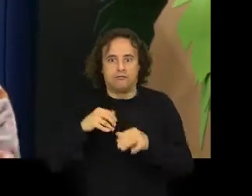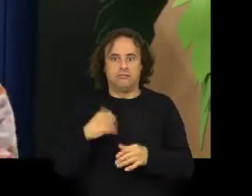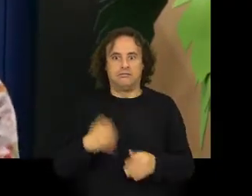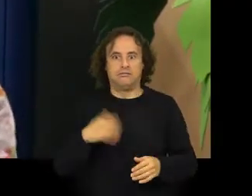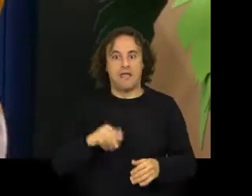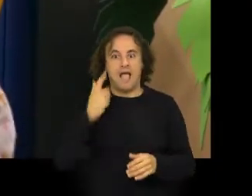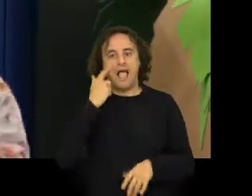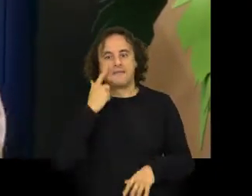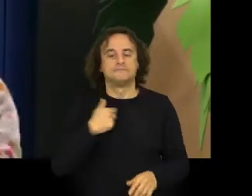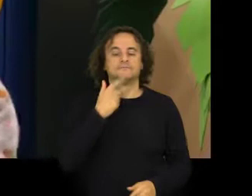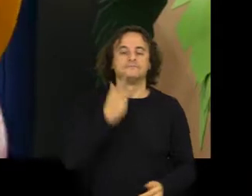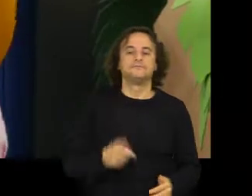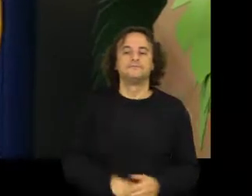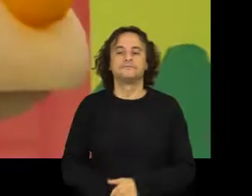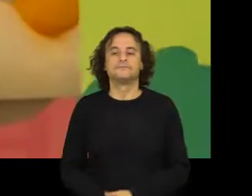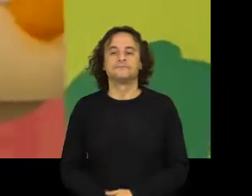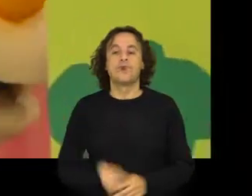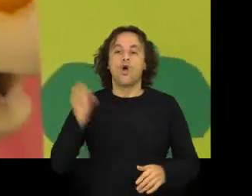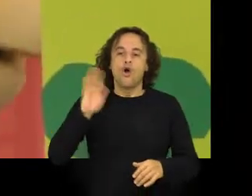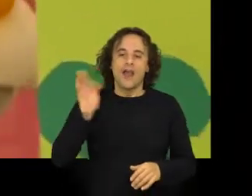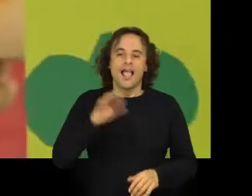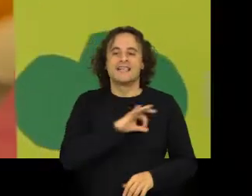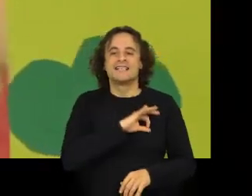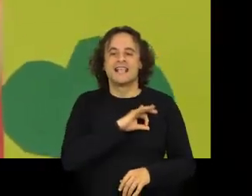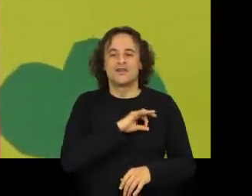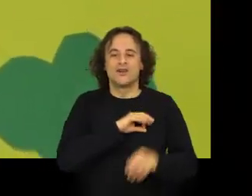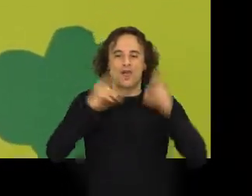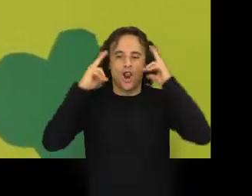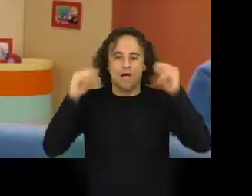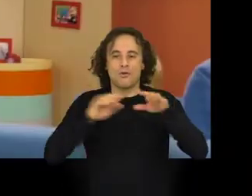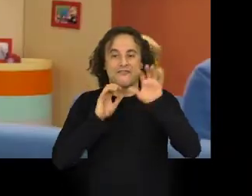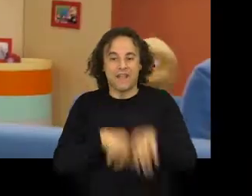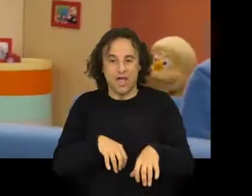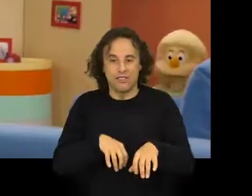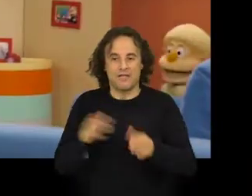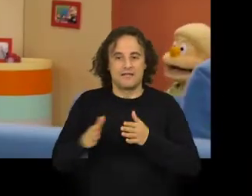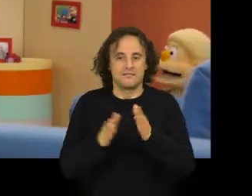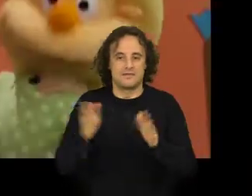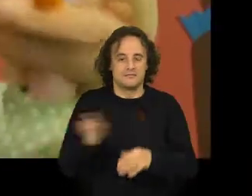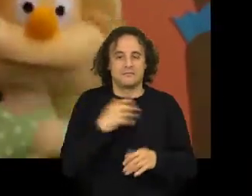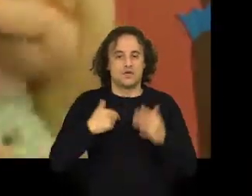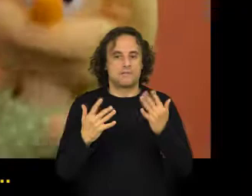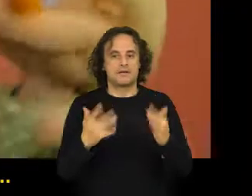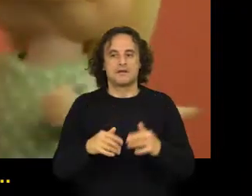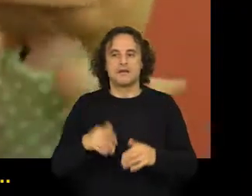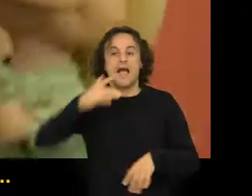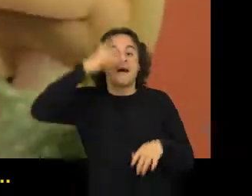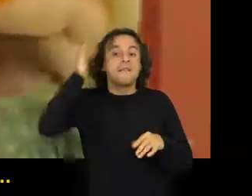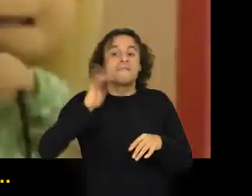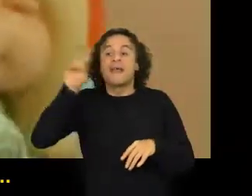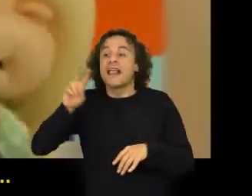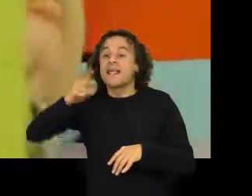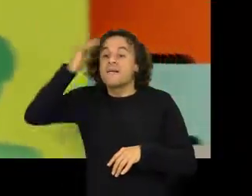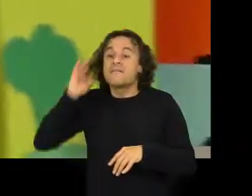Ai, a ver que lle di. Hola, señor lobo feroz. Saia do camiño que teño presa. Dísolle